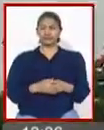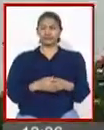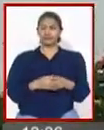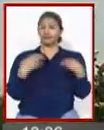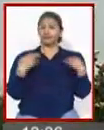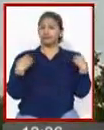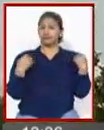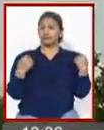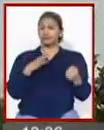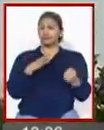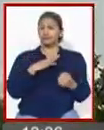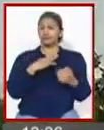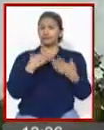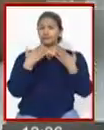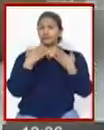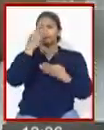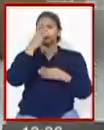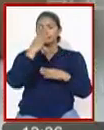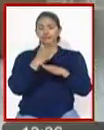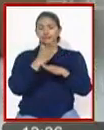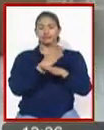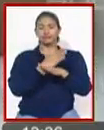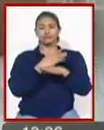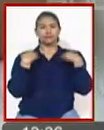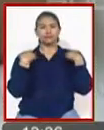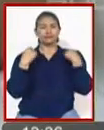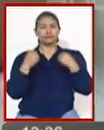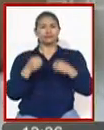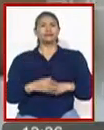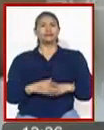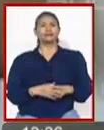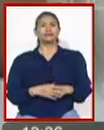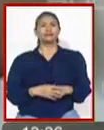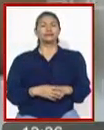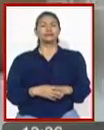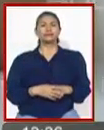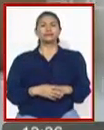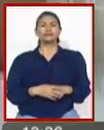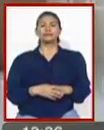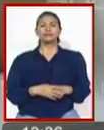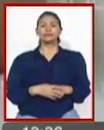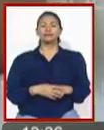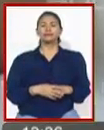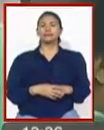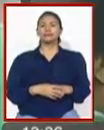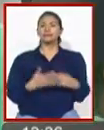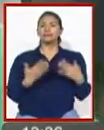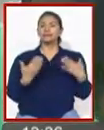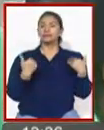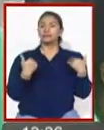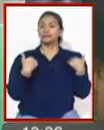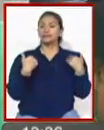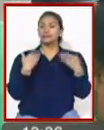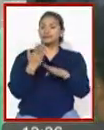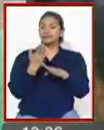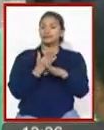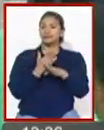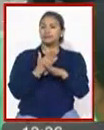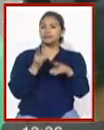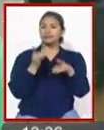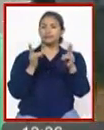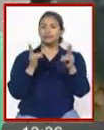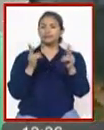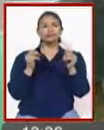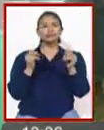ahorita está bien, gracias a Dios está recuperándose. Estar teniendo una recuperación muy